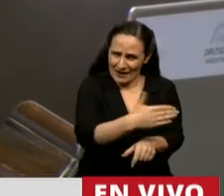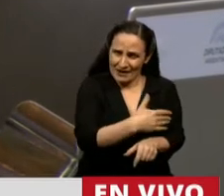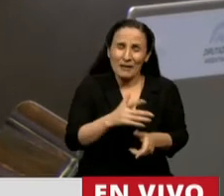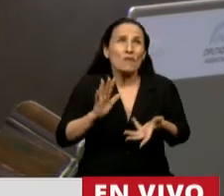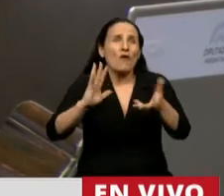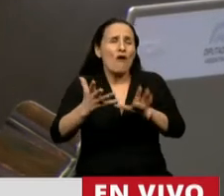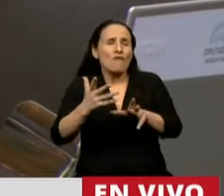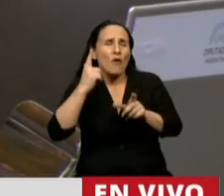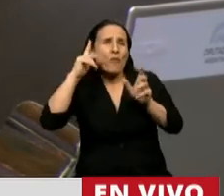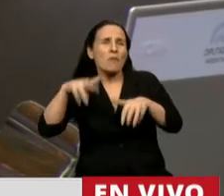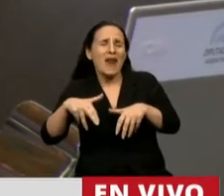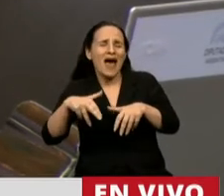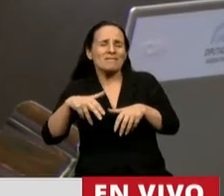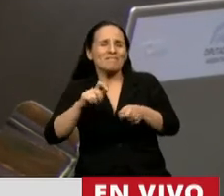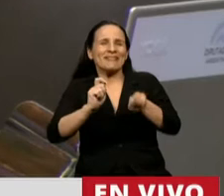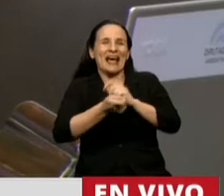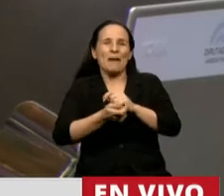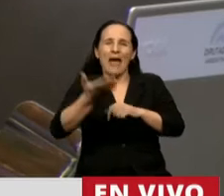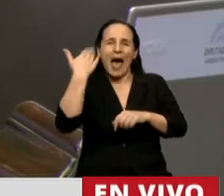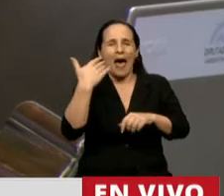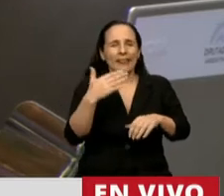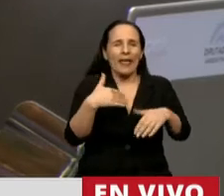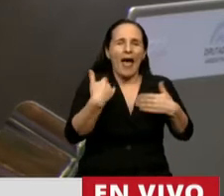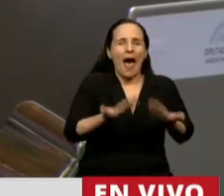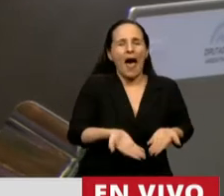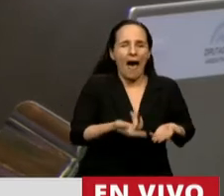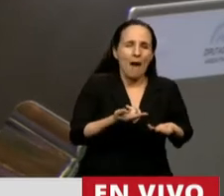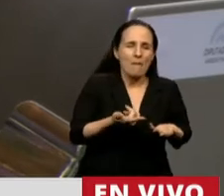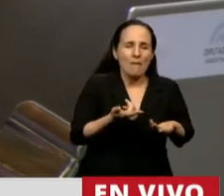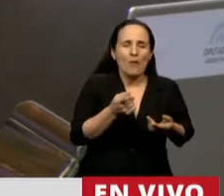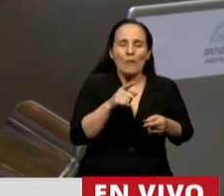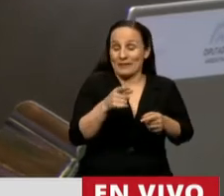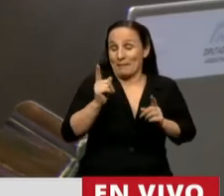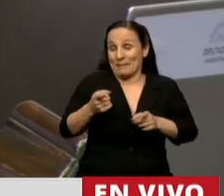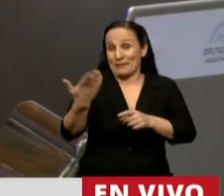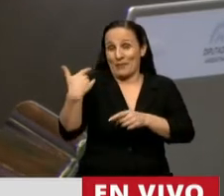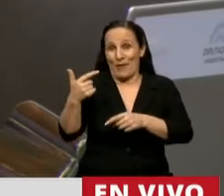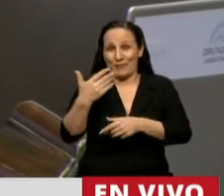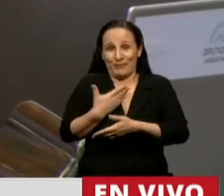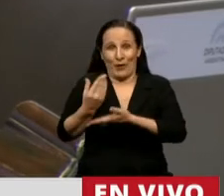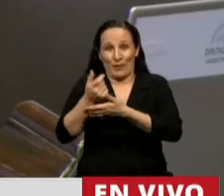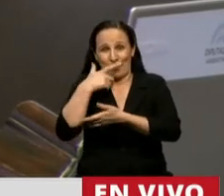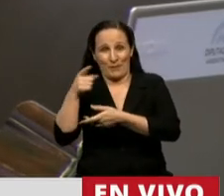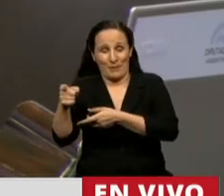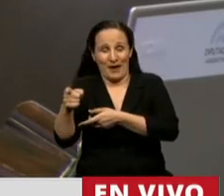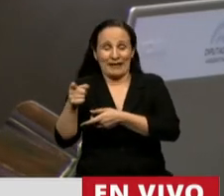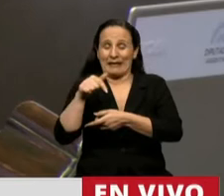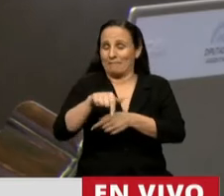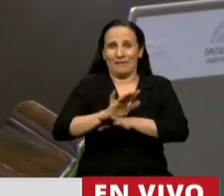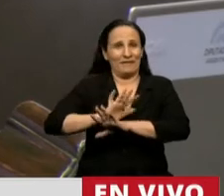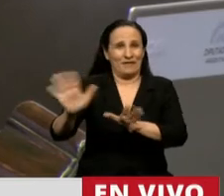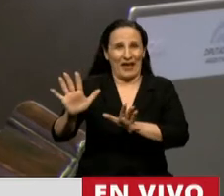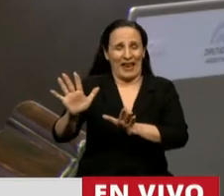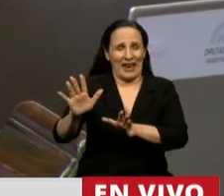sustancial, de un modelo especulativo del cual formaba parte quien me precedió en el uso de la palabra, a un modelo de